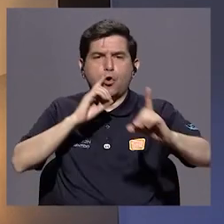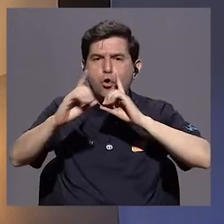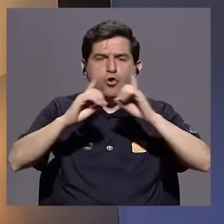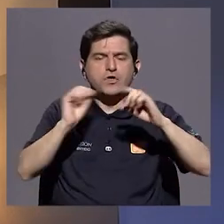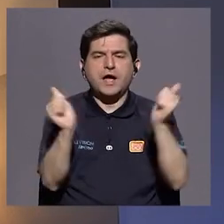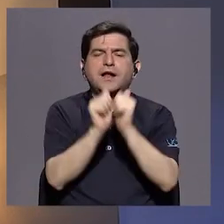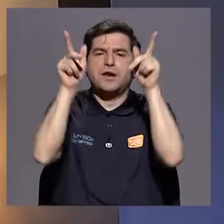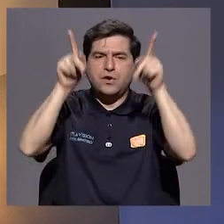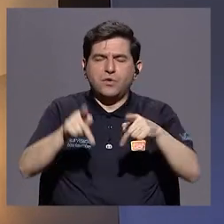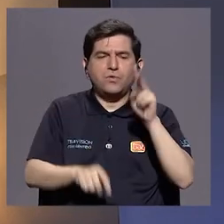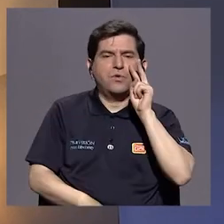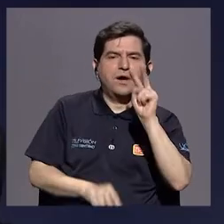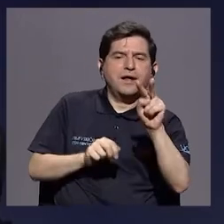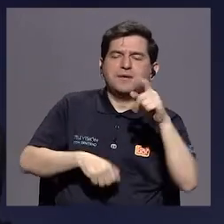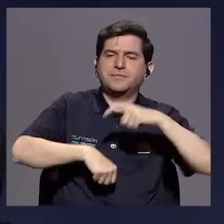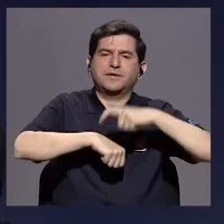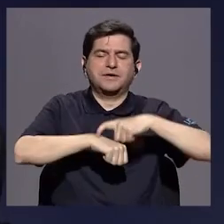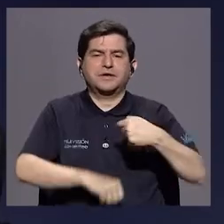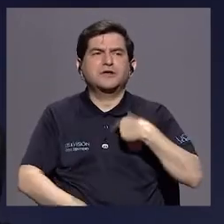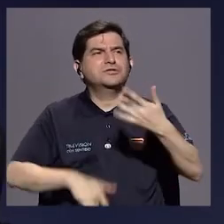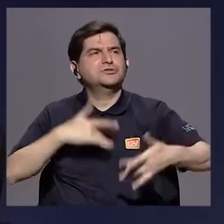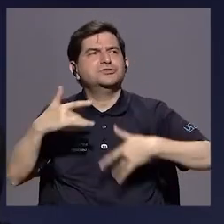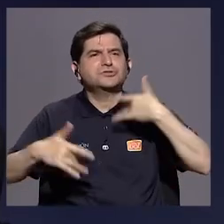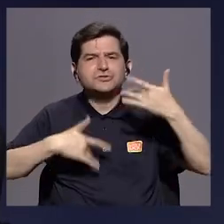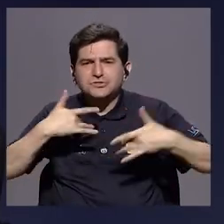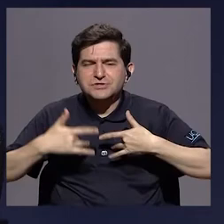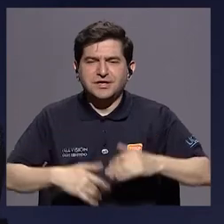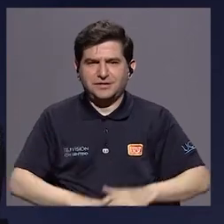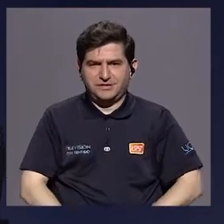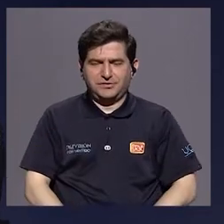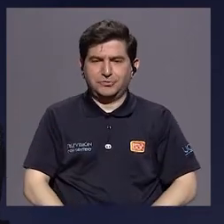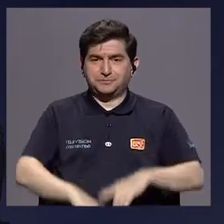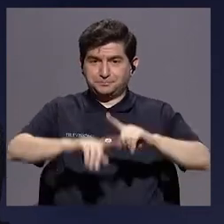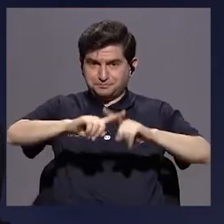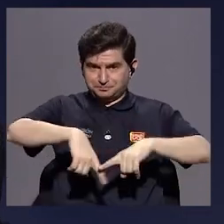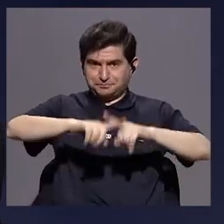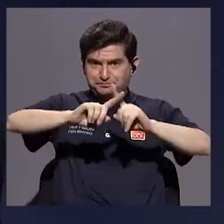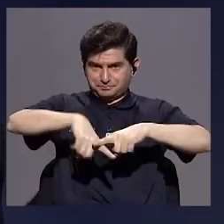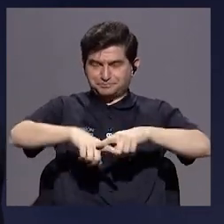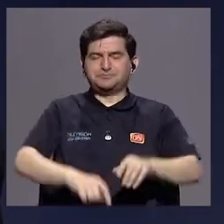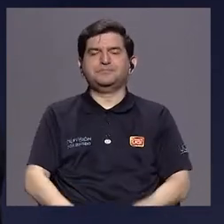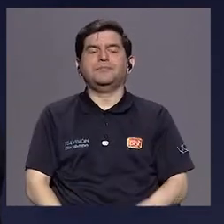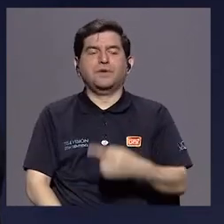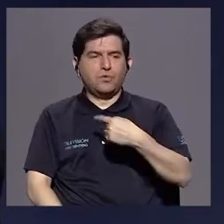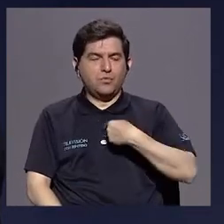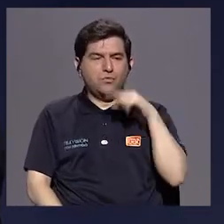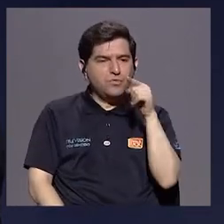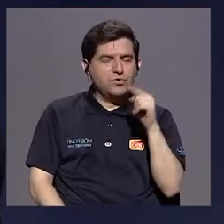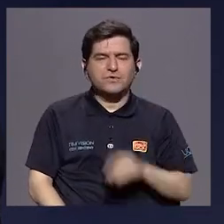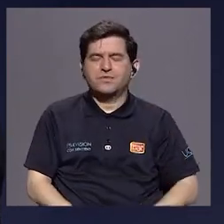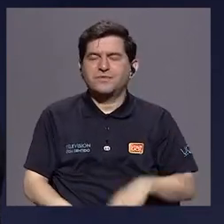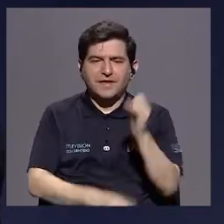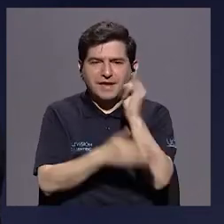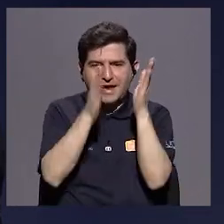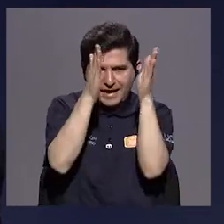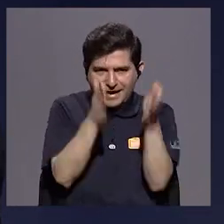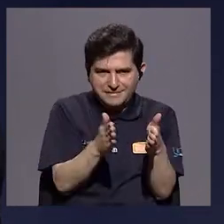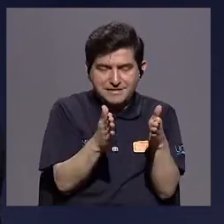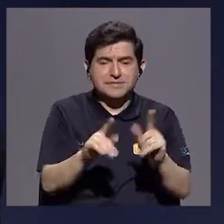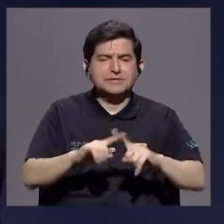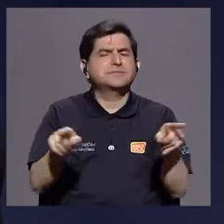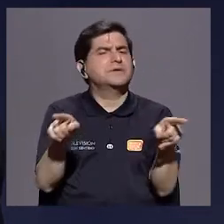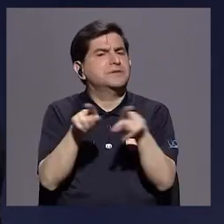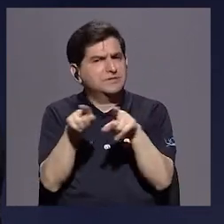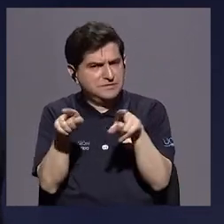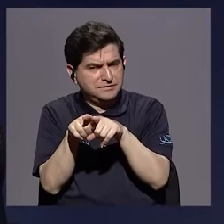con el público que la observa yo siento que depende mucho uno del artista pero también en